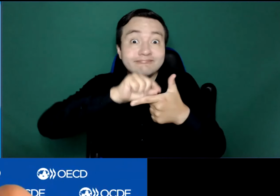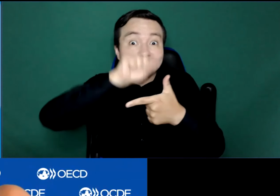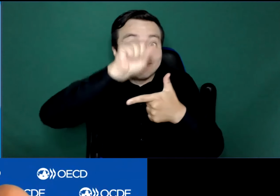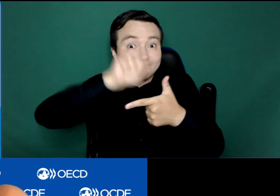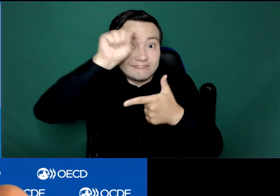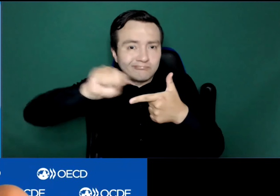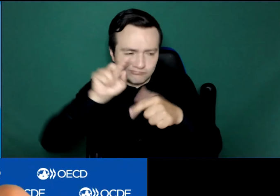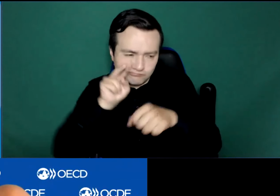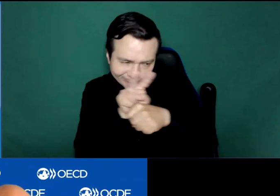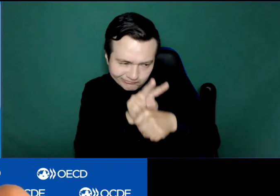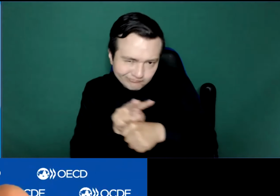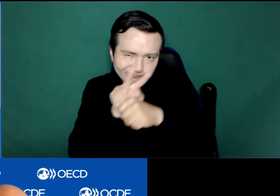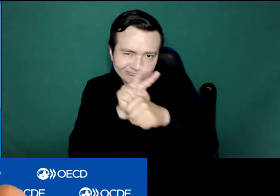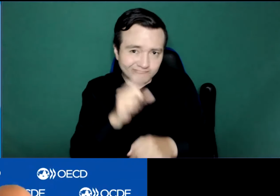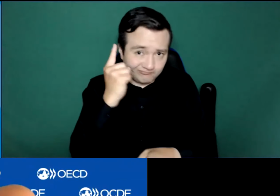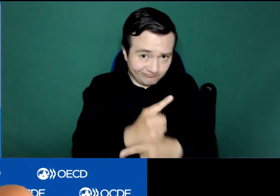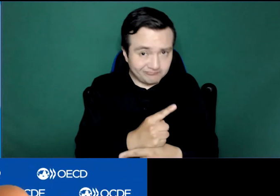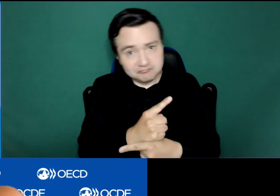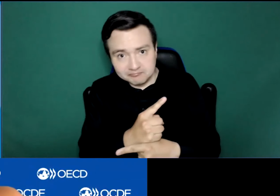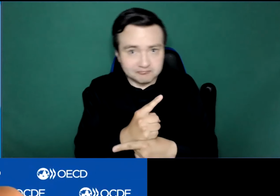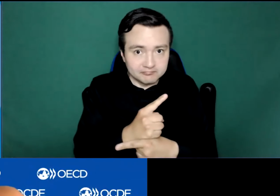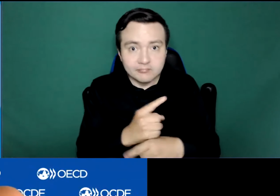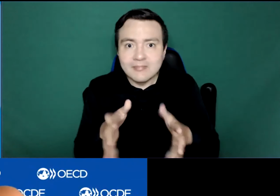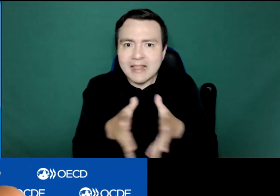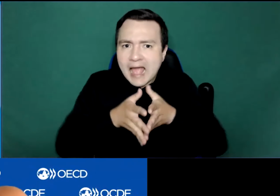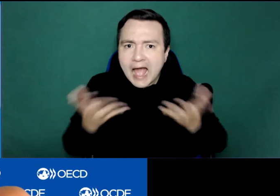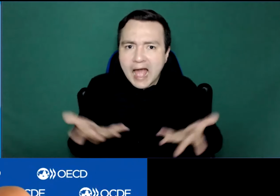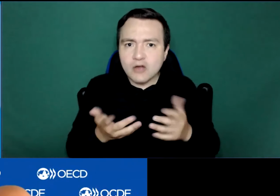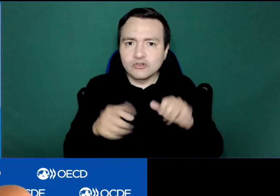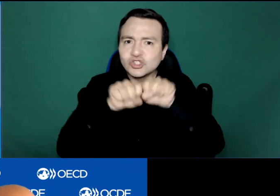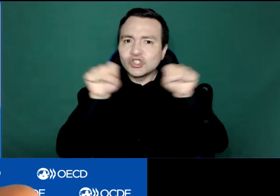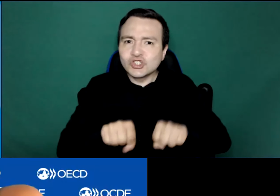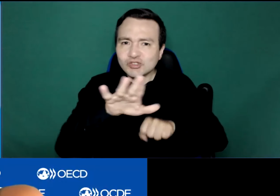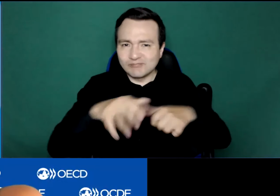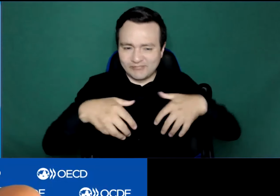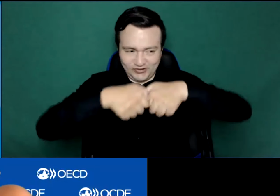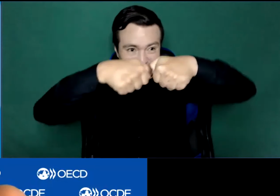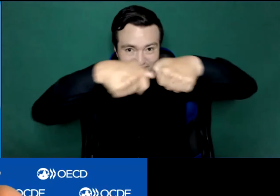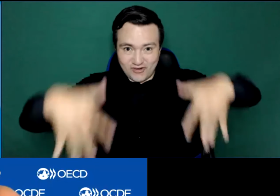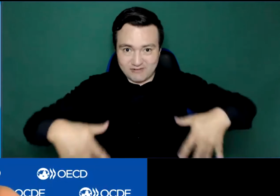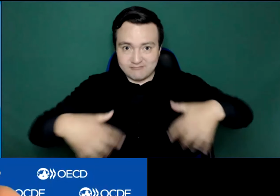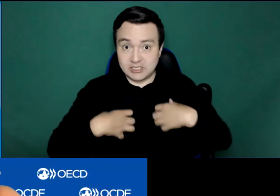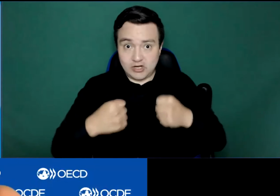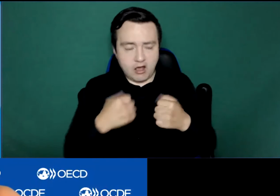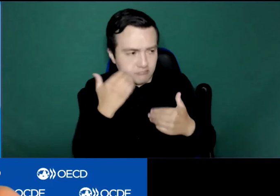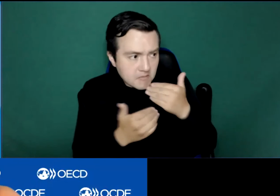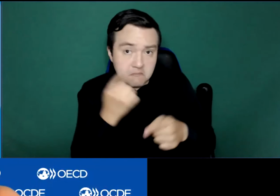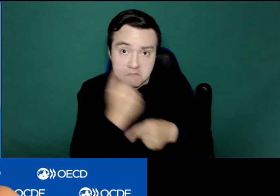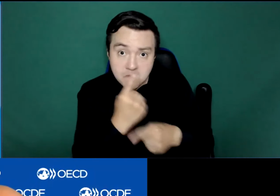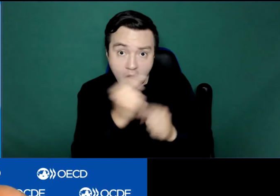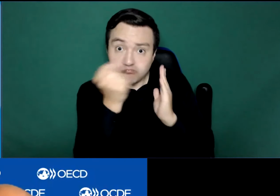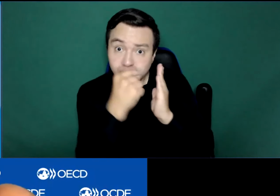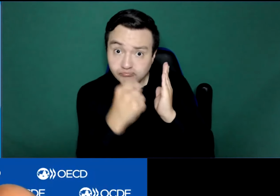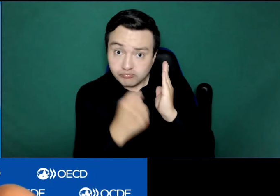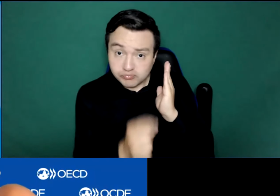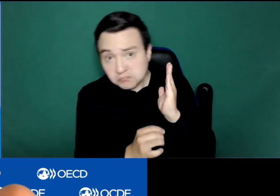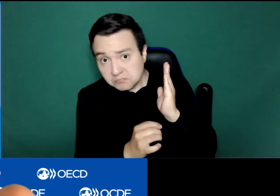la efectividad y rendimiento de estos sistemas de salud. Asimismo, trabaja mucho en materia de